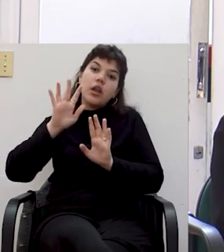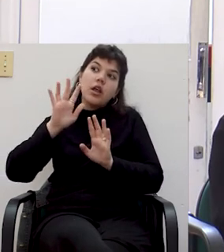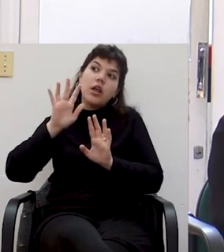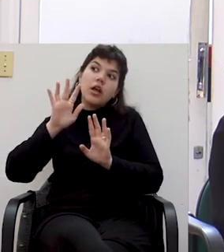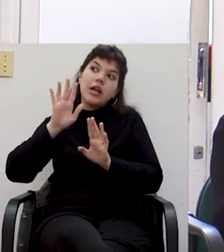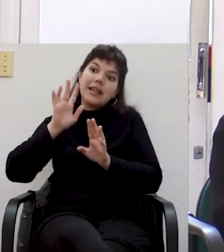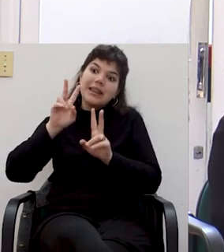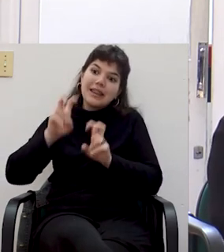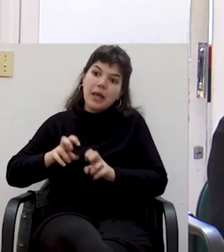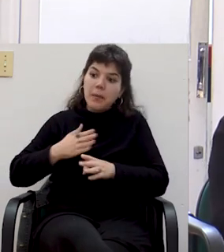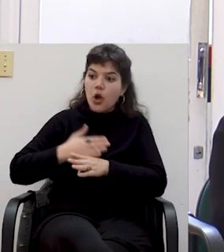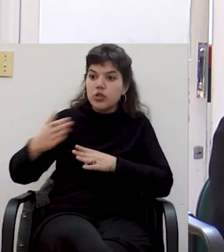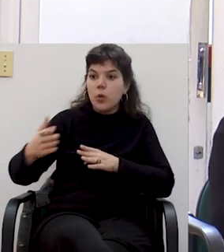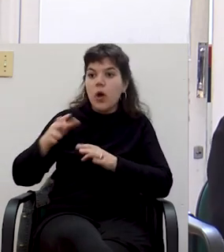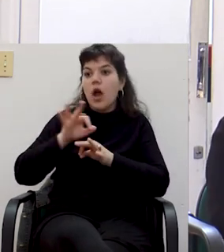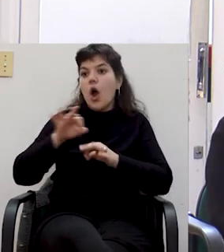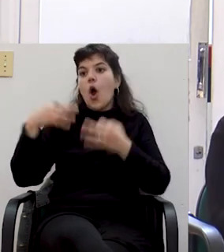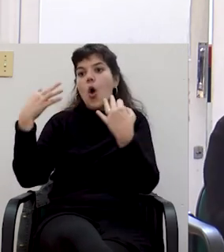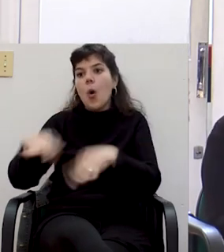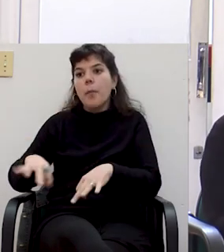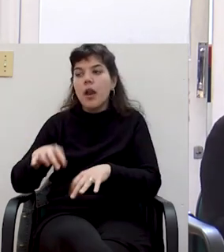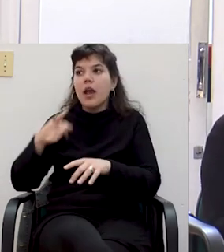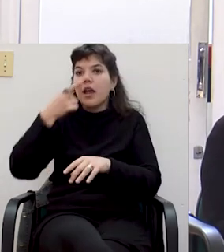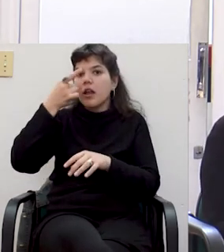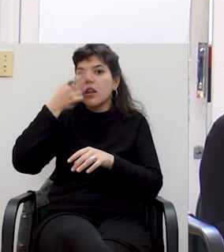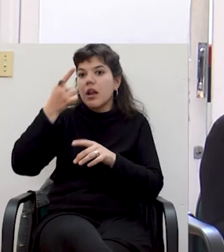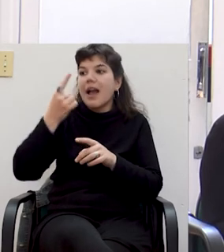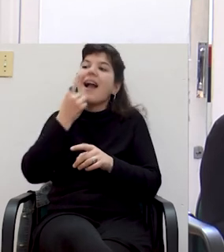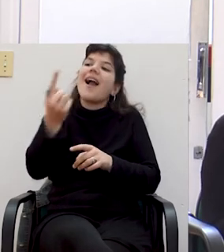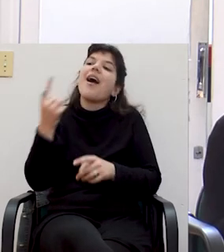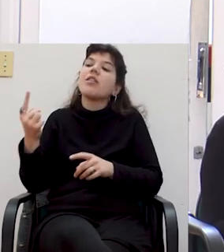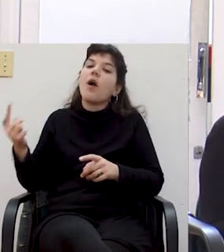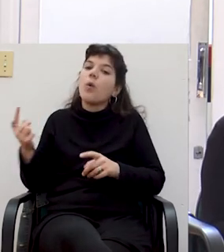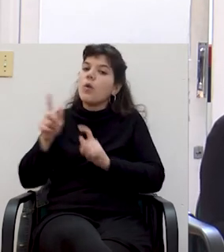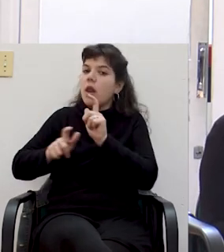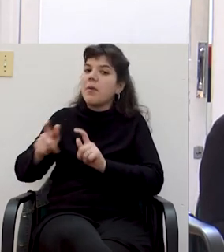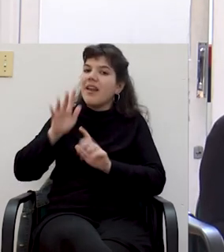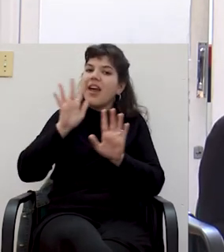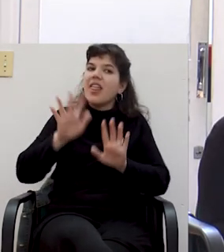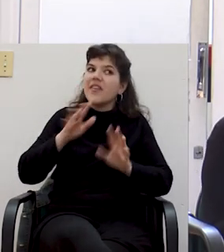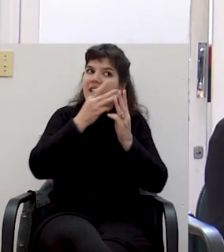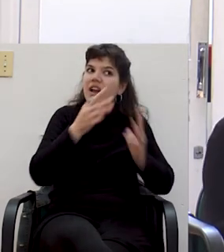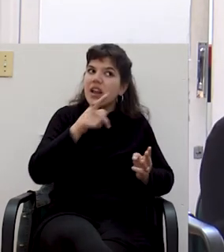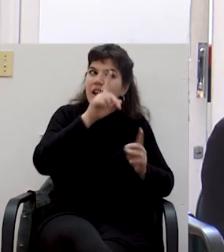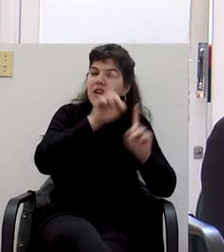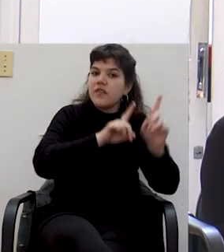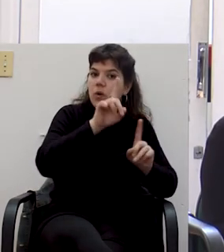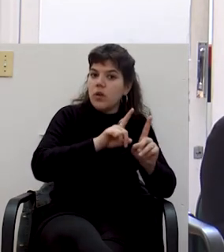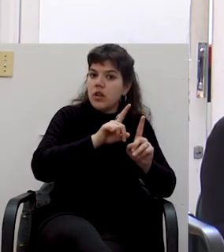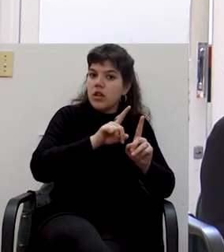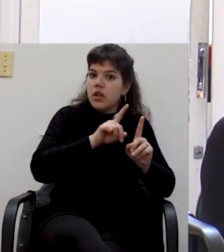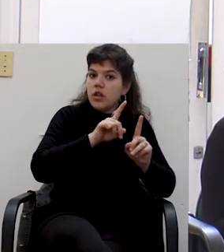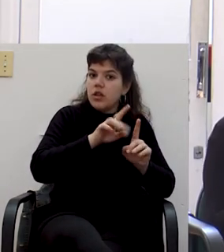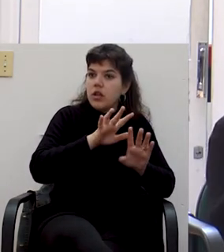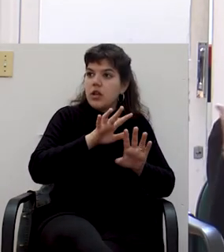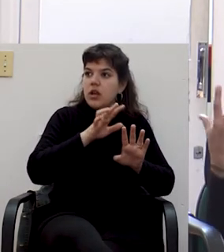la consecución o el cumplimiento de intereses individuales que no corresponden con los